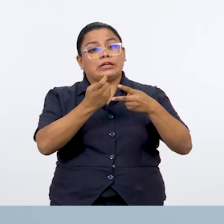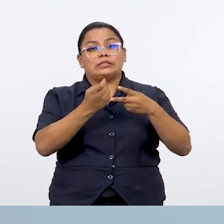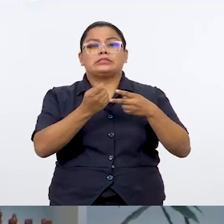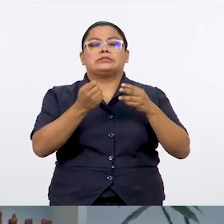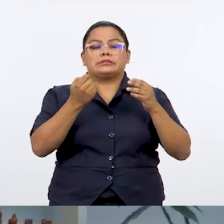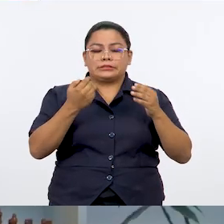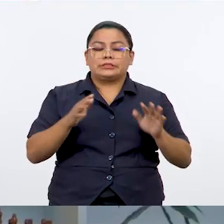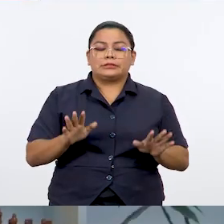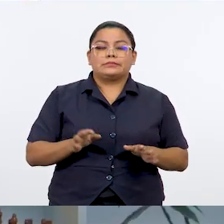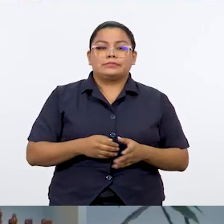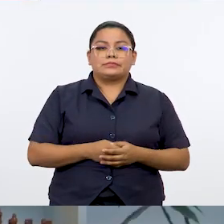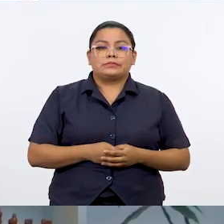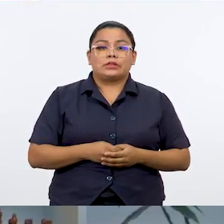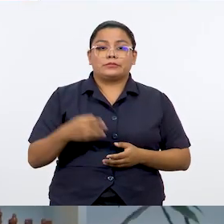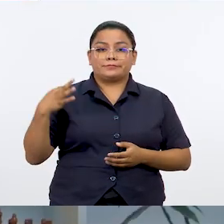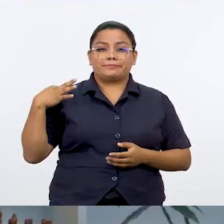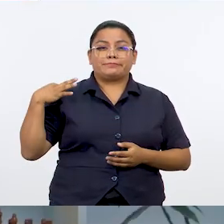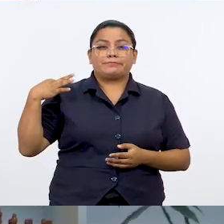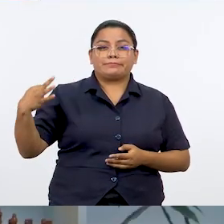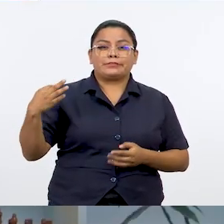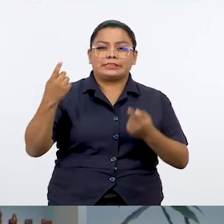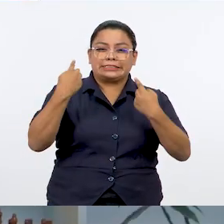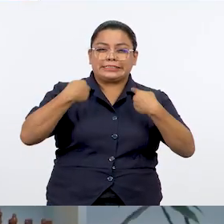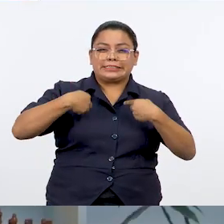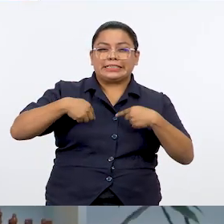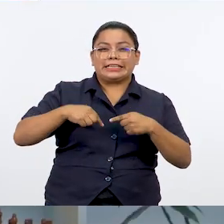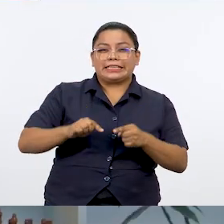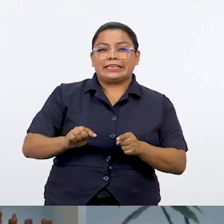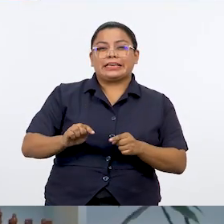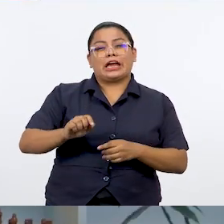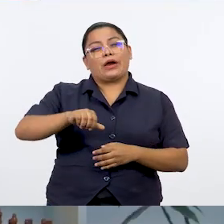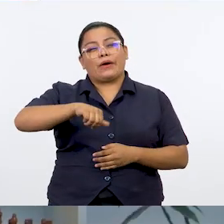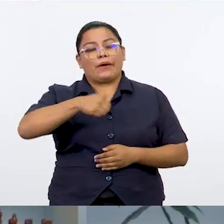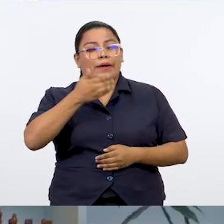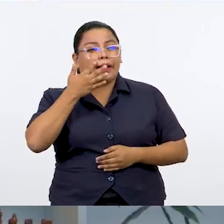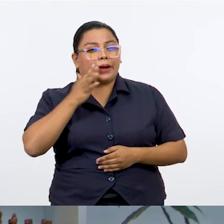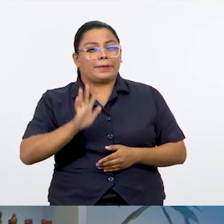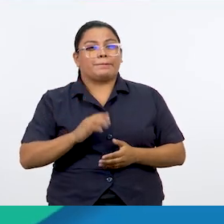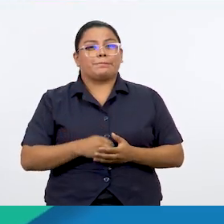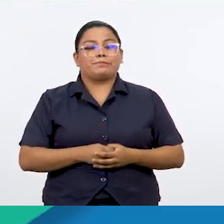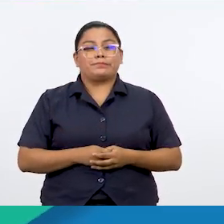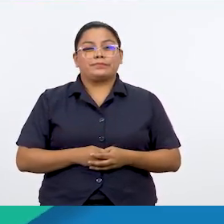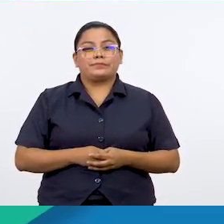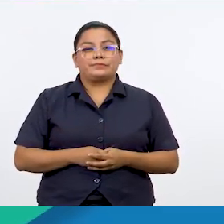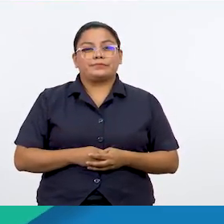valor. Y para eso los invitamos a que sigan con el otro ejemplo.